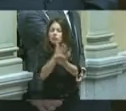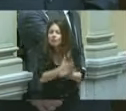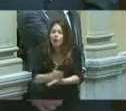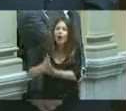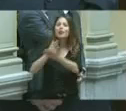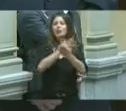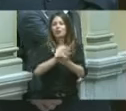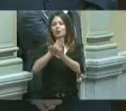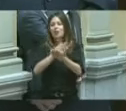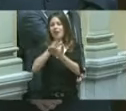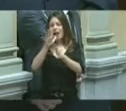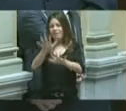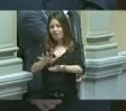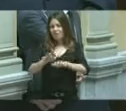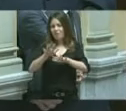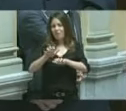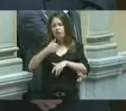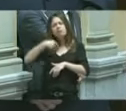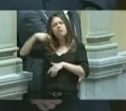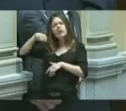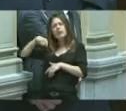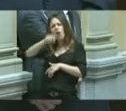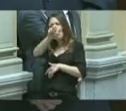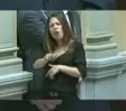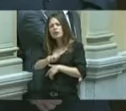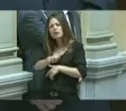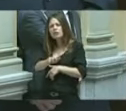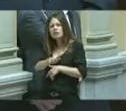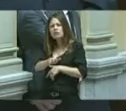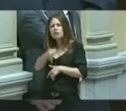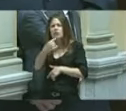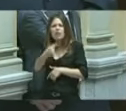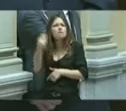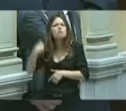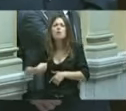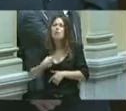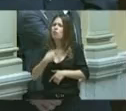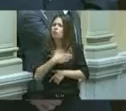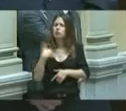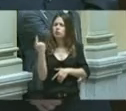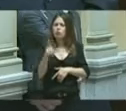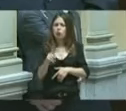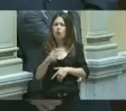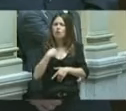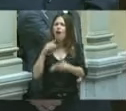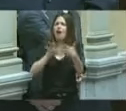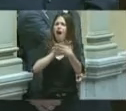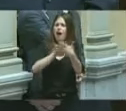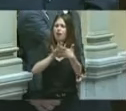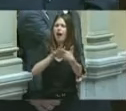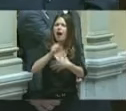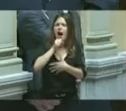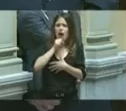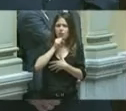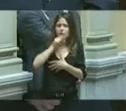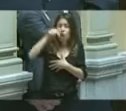futuro. Como presidente, no quiero que ningún joven repita jamás esas palabras. Les hablaba de mis abuelos. Hoy, en